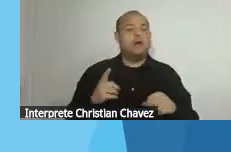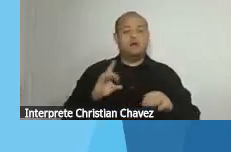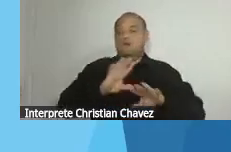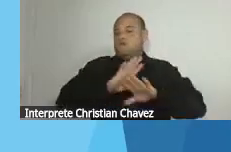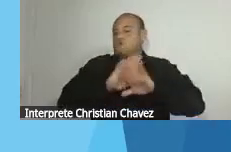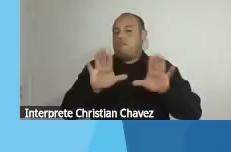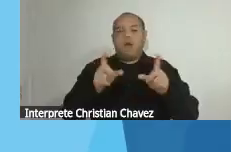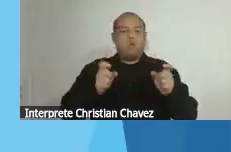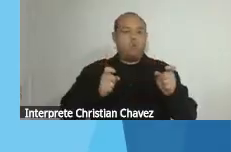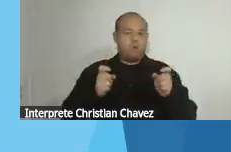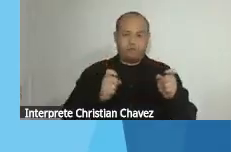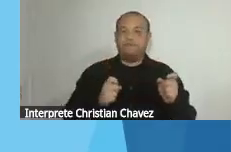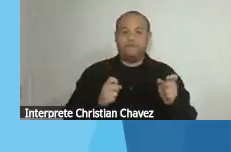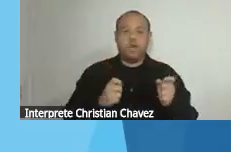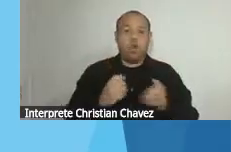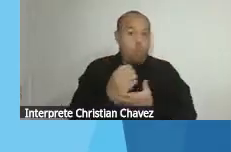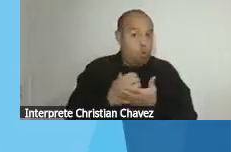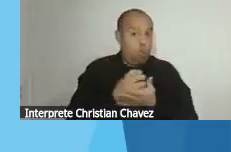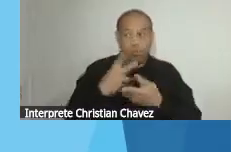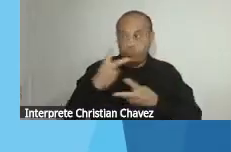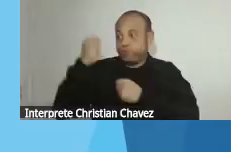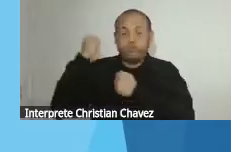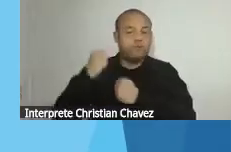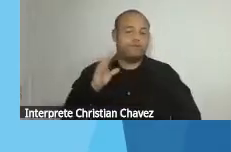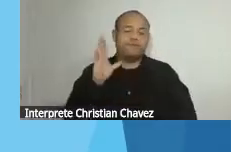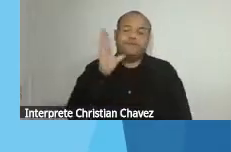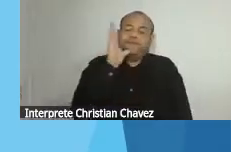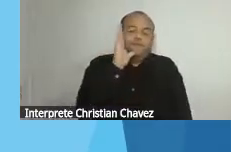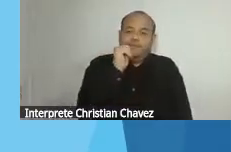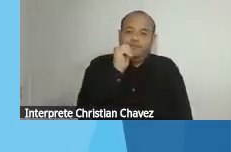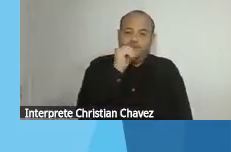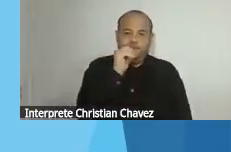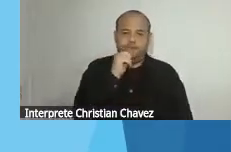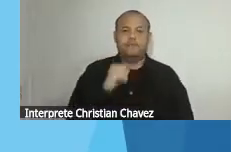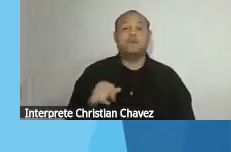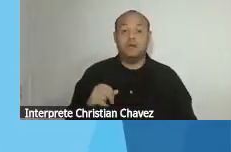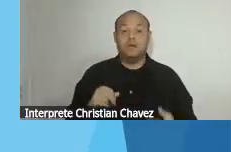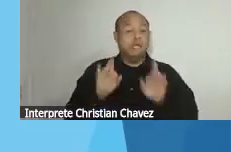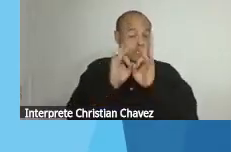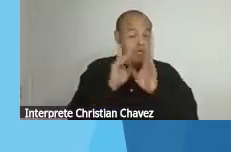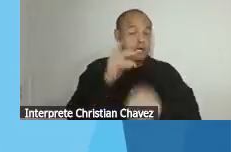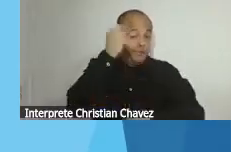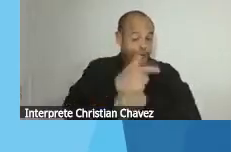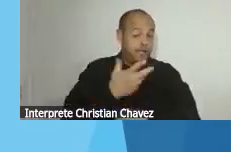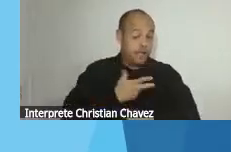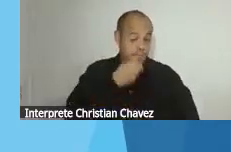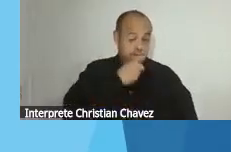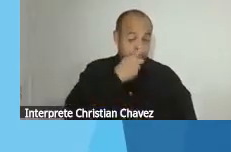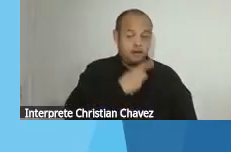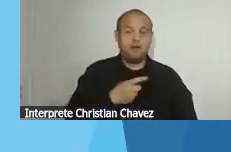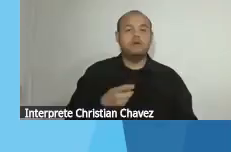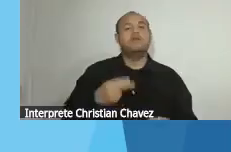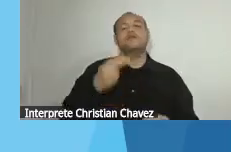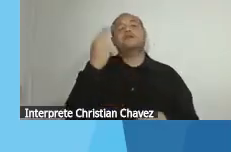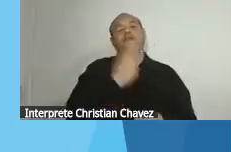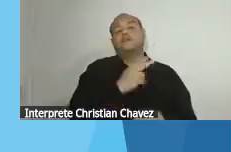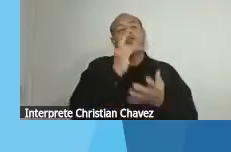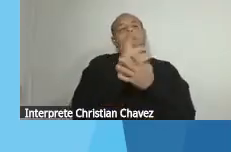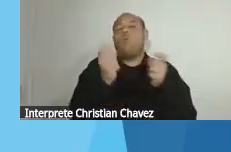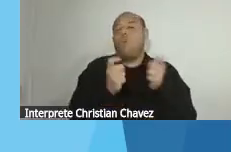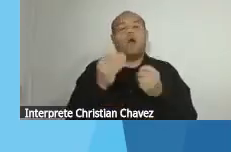sino que uno tiene que controlar sus niveles de glucosa constantemente, pues con cambio de hábitos alimenticios, la